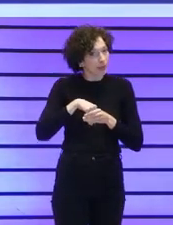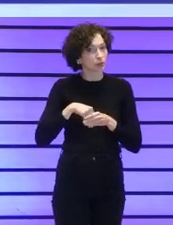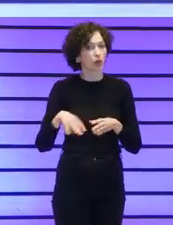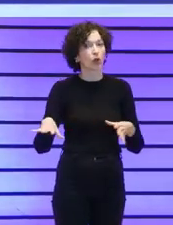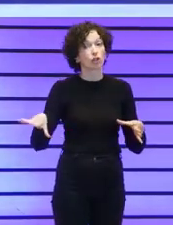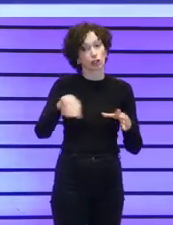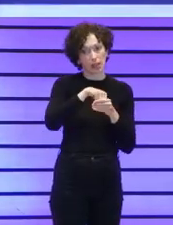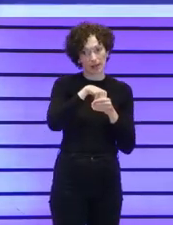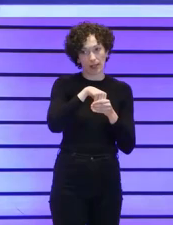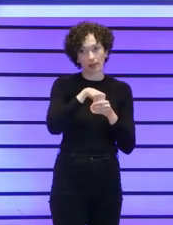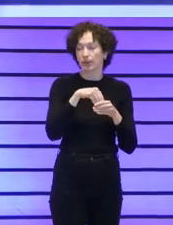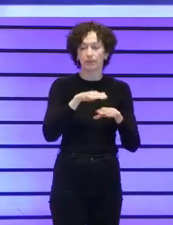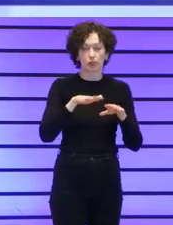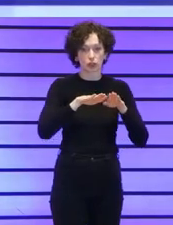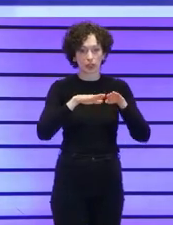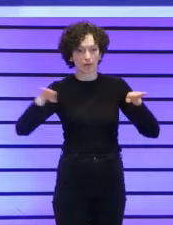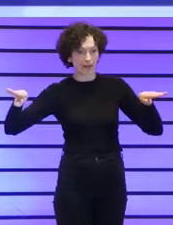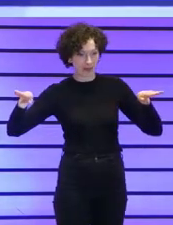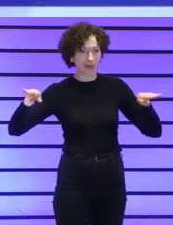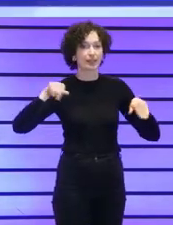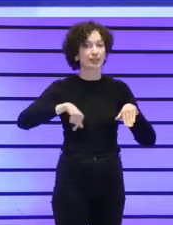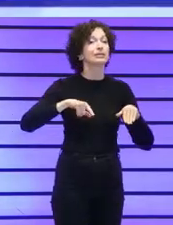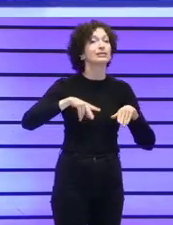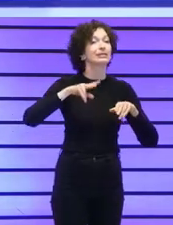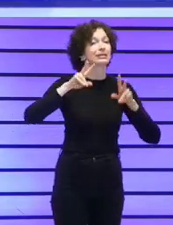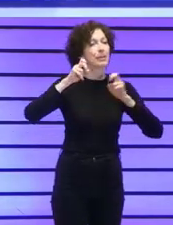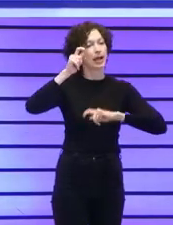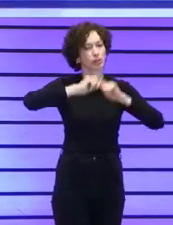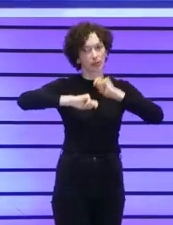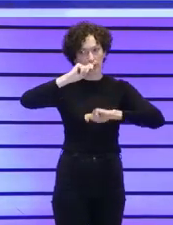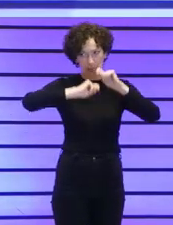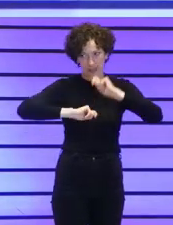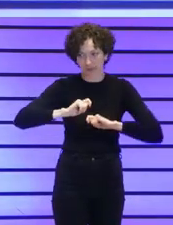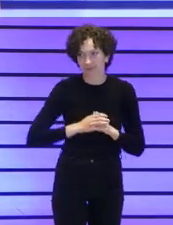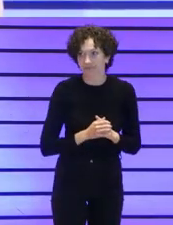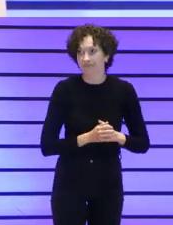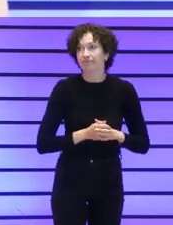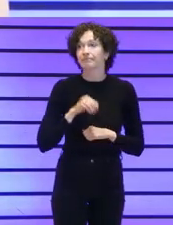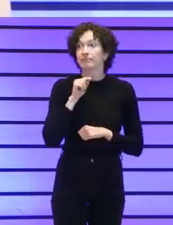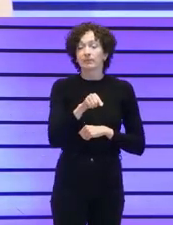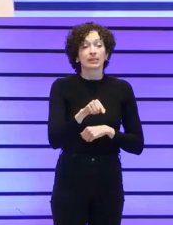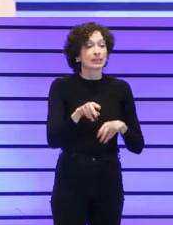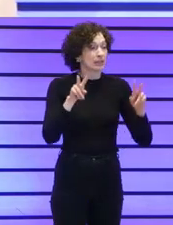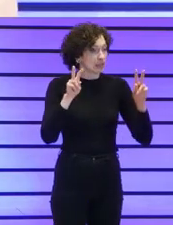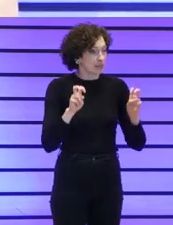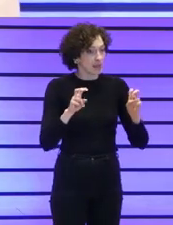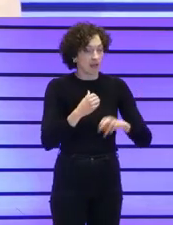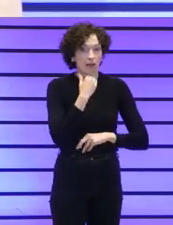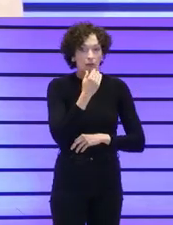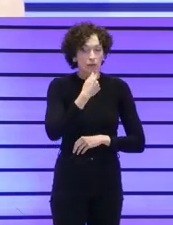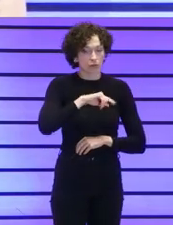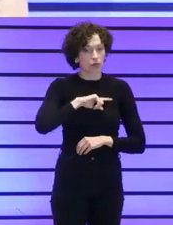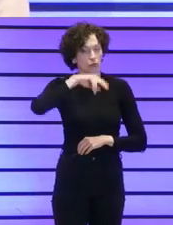sostenibilidad, que es la parte de las organizaciones, ¿no? Y este es un tema, pues, que es una cuestión que nos